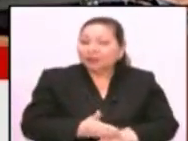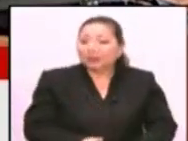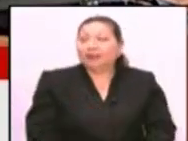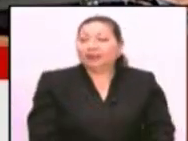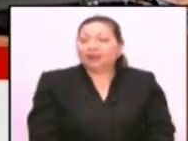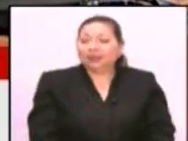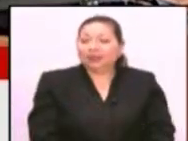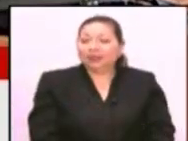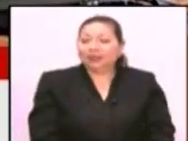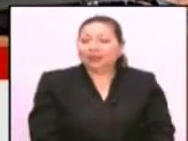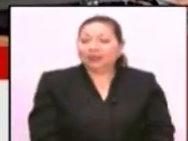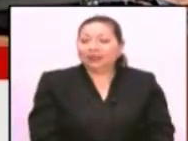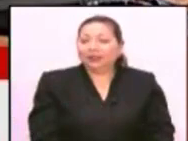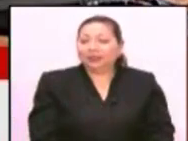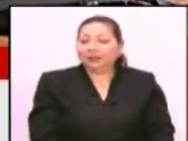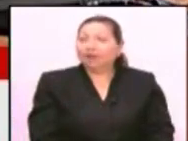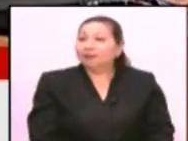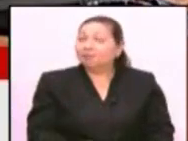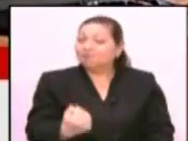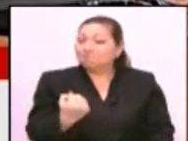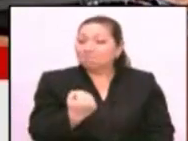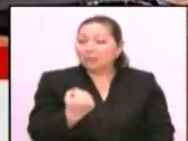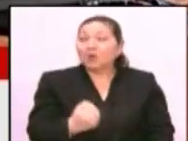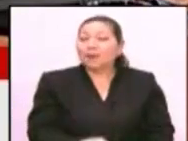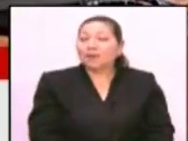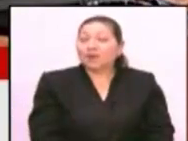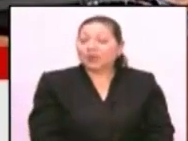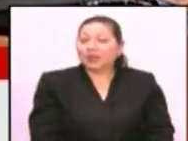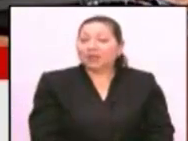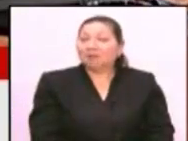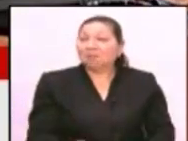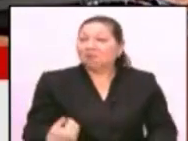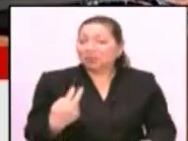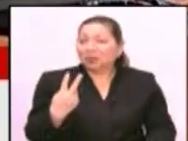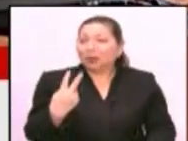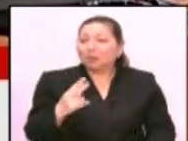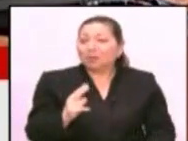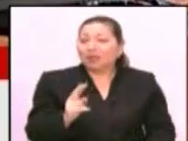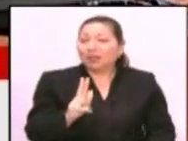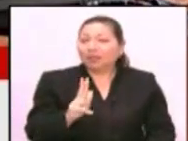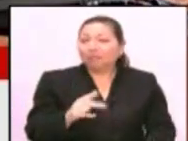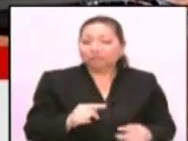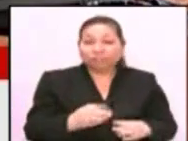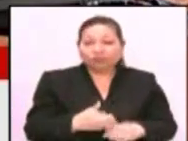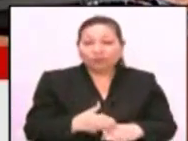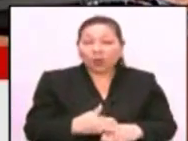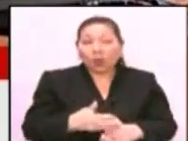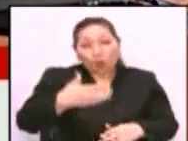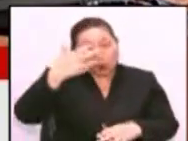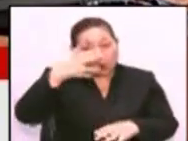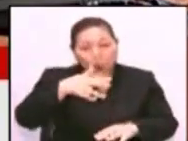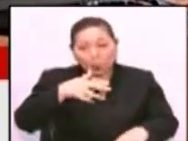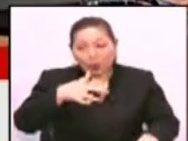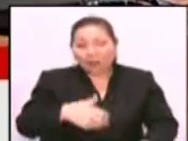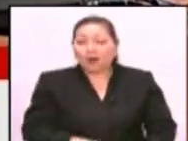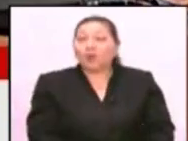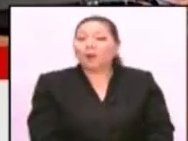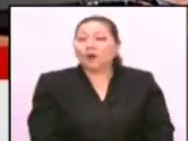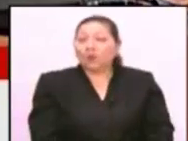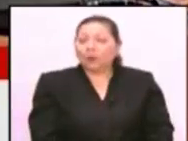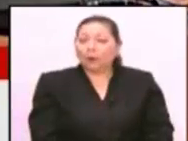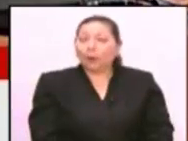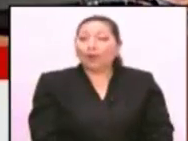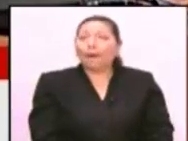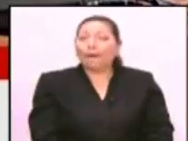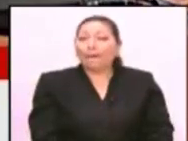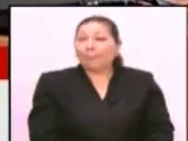En estas zonas la carpintería es muy fuerte, la producción, con una inversión de 2 millones, con tres talleres en Huánuco. Pasemos.